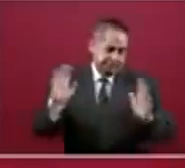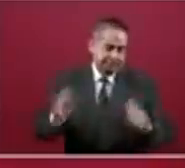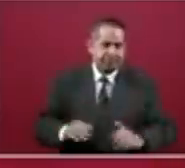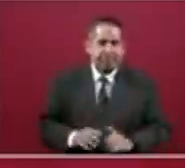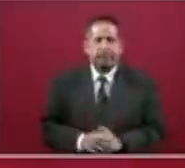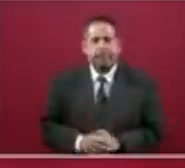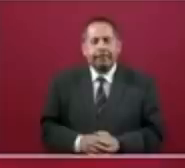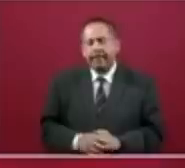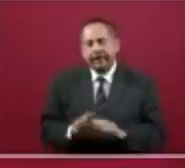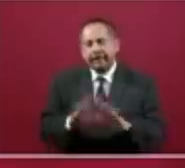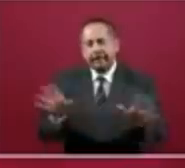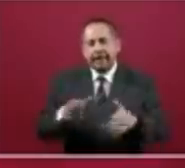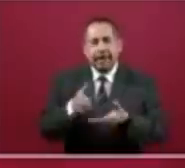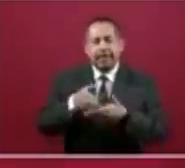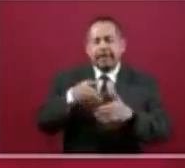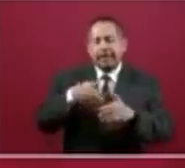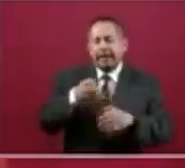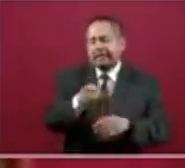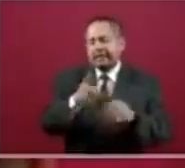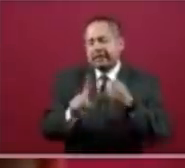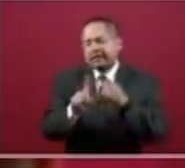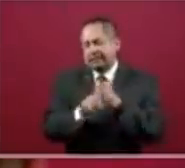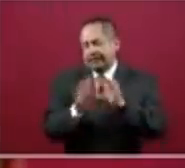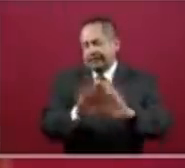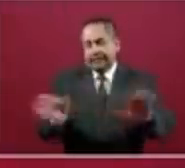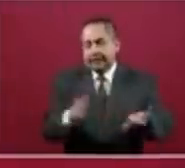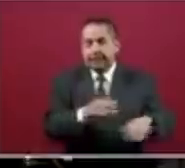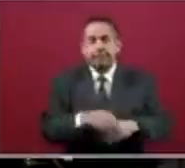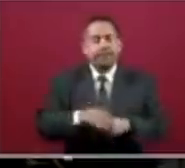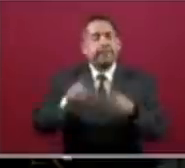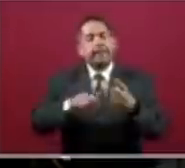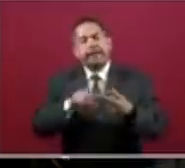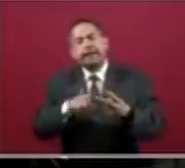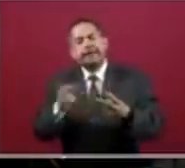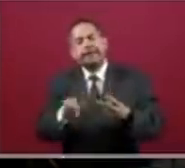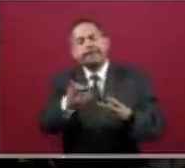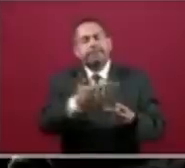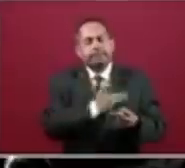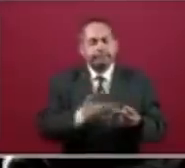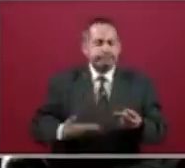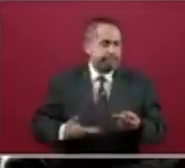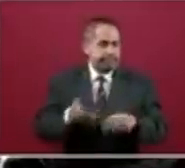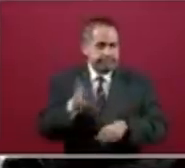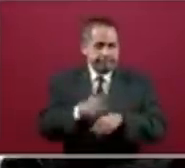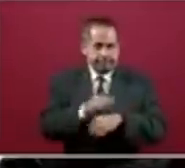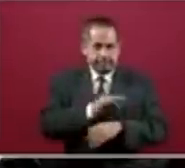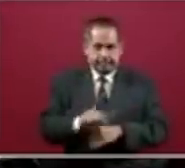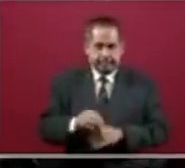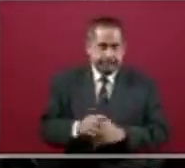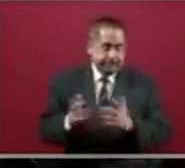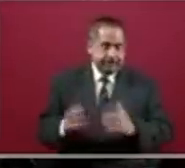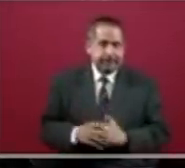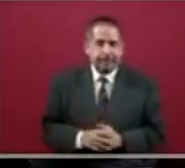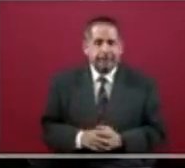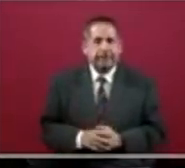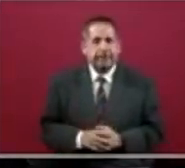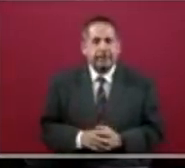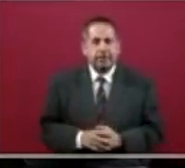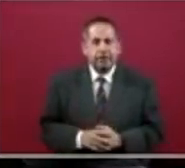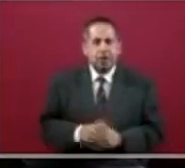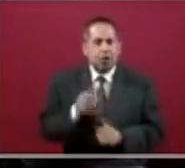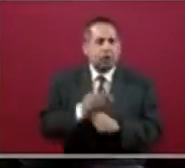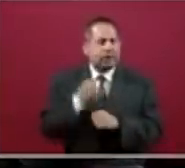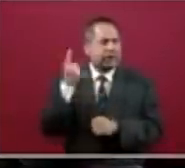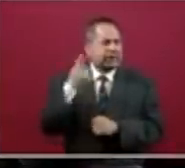Pero ya, no nos metamos en ese terreno. Y la segunda pregunta, presidente, si me lo permite, es un tema que ha venido causando